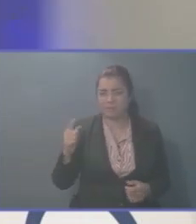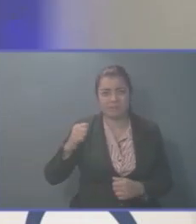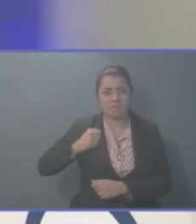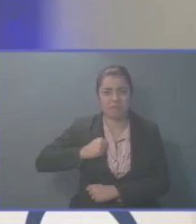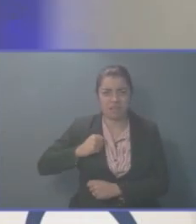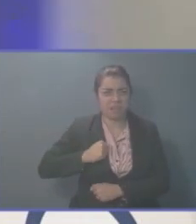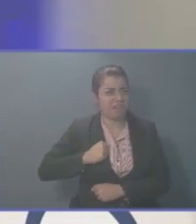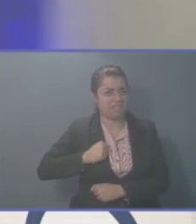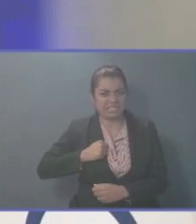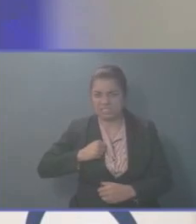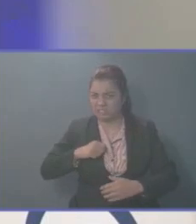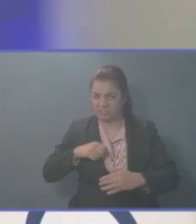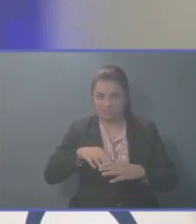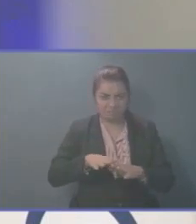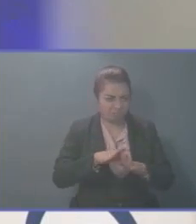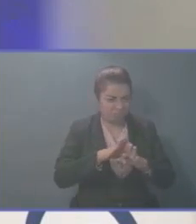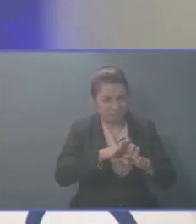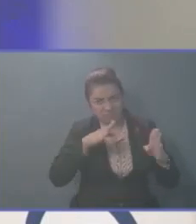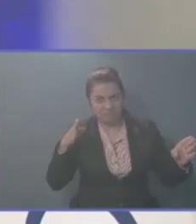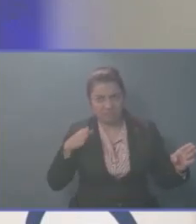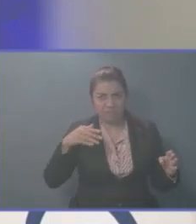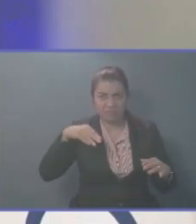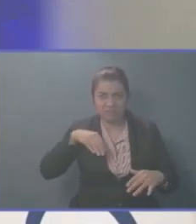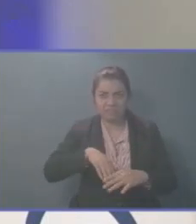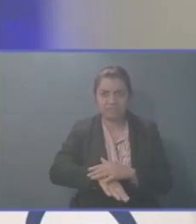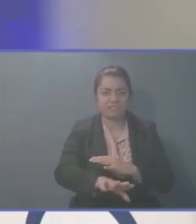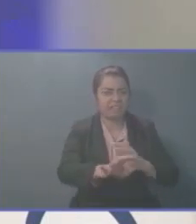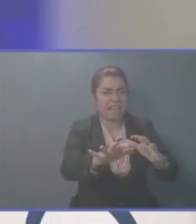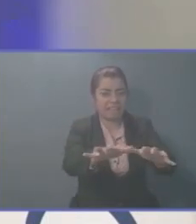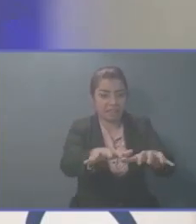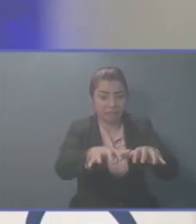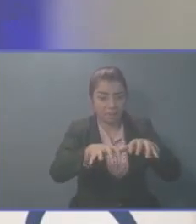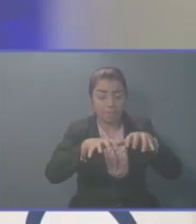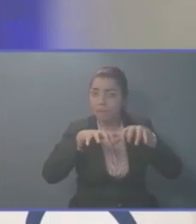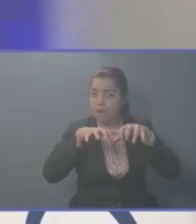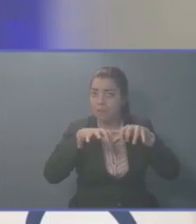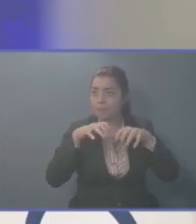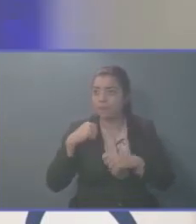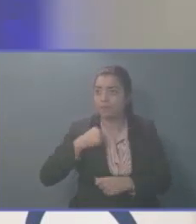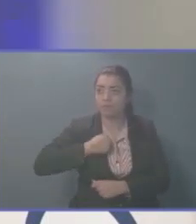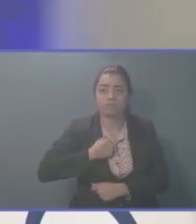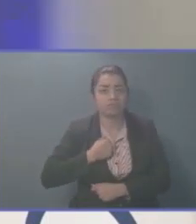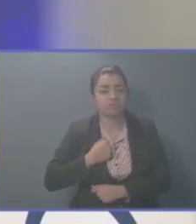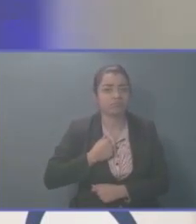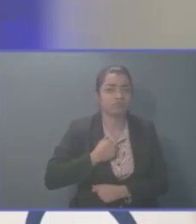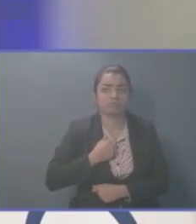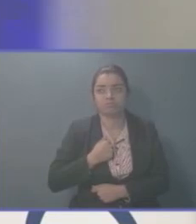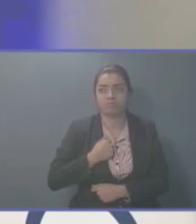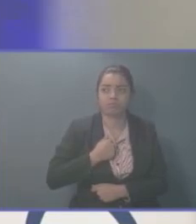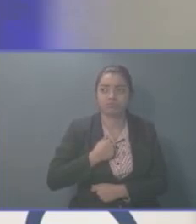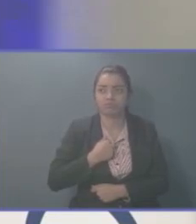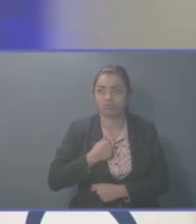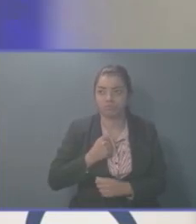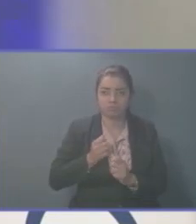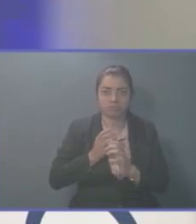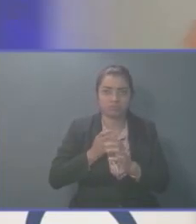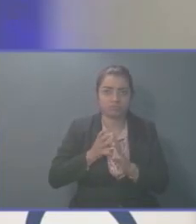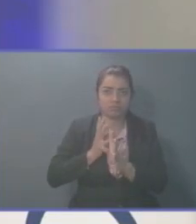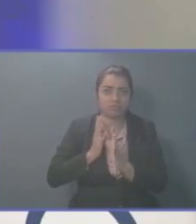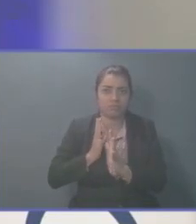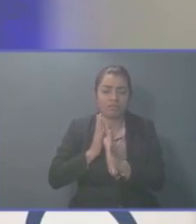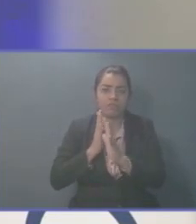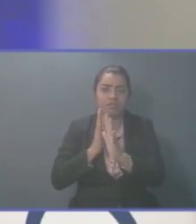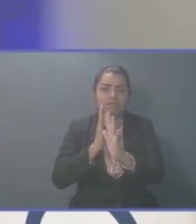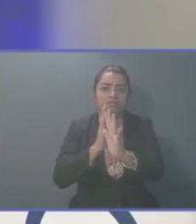la fuerza, se entra hasta el mismo pleno legislativo y la forma en la que se ubican los agentes tanto de la